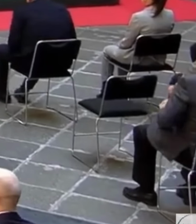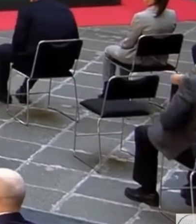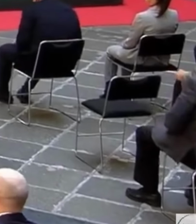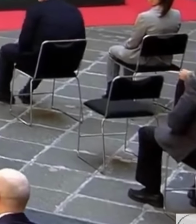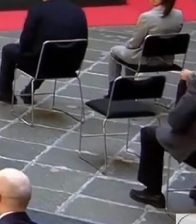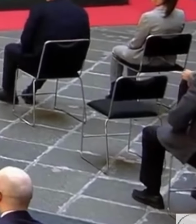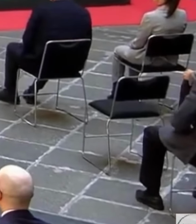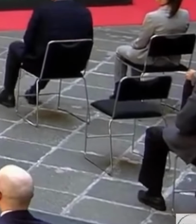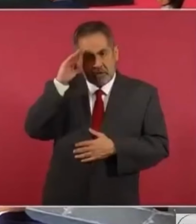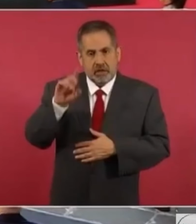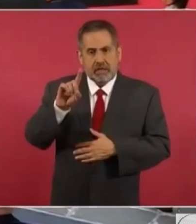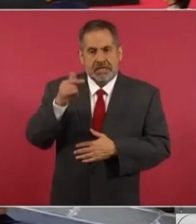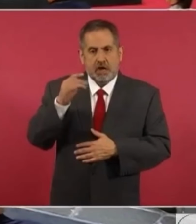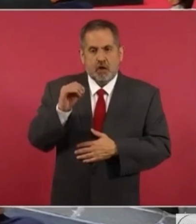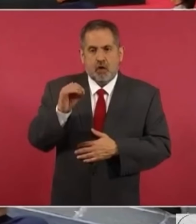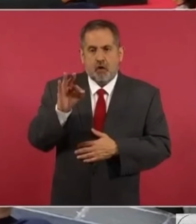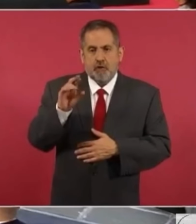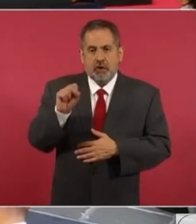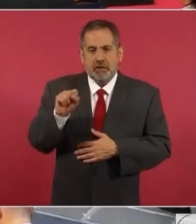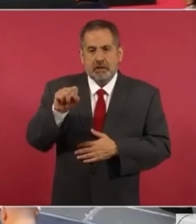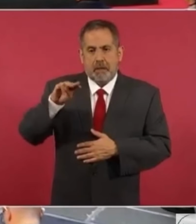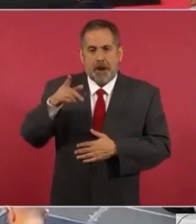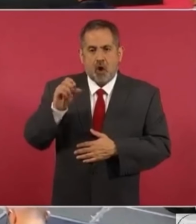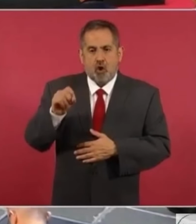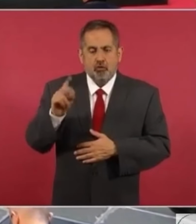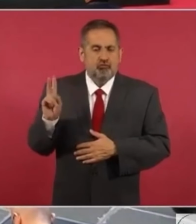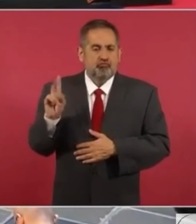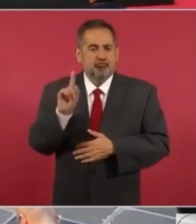El señor Diego Flores Magón hará uso de la palabra.